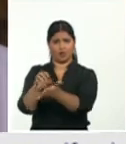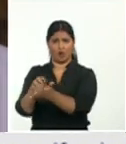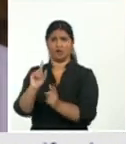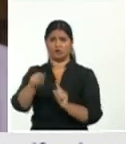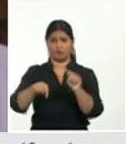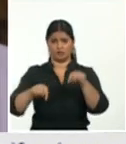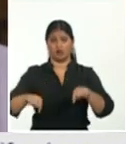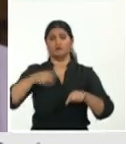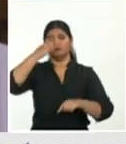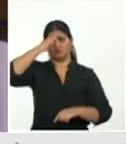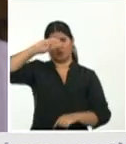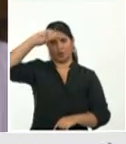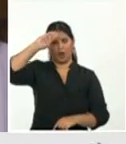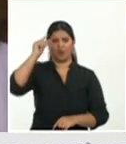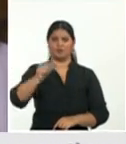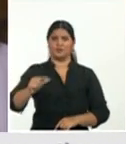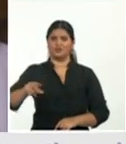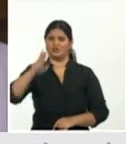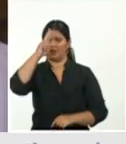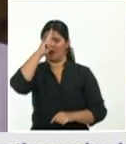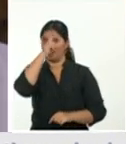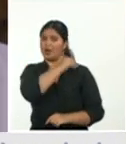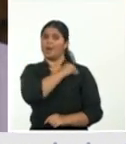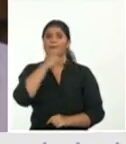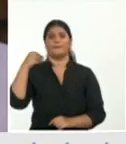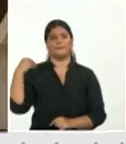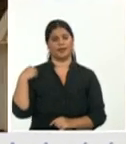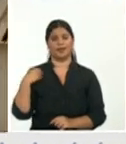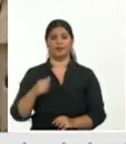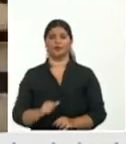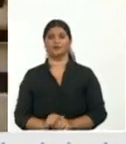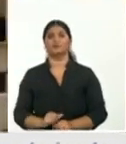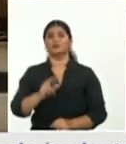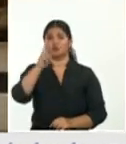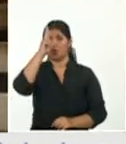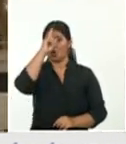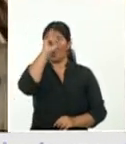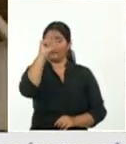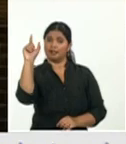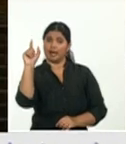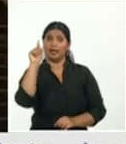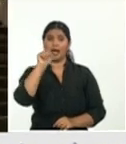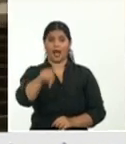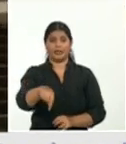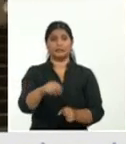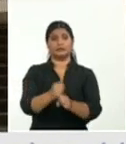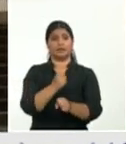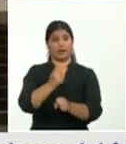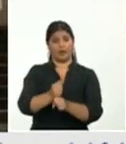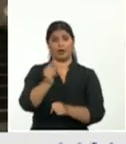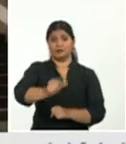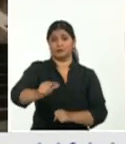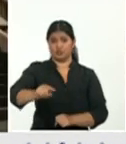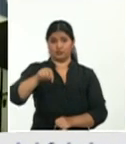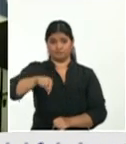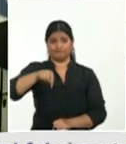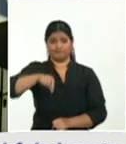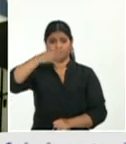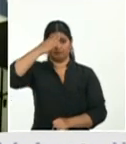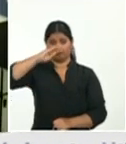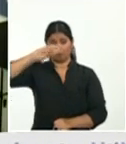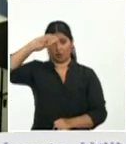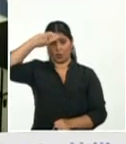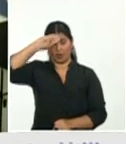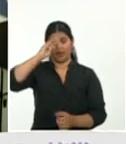que tenemos acá en Venezuela, en los hospitales, en el cual se encuentra el Hospital Intermedio de Campaña Poliedro de Caracas,